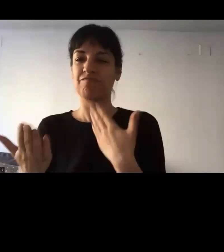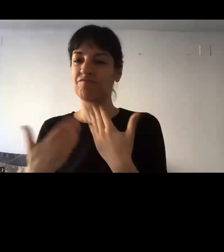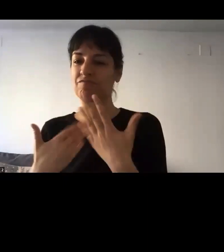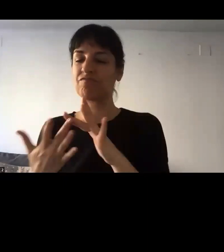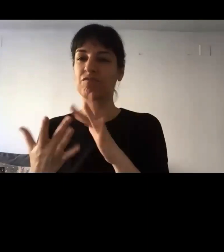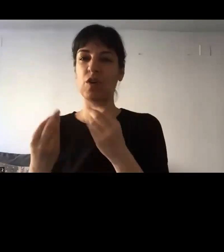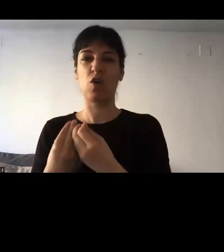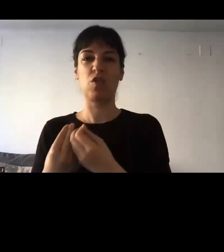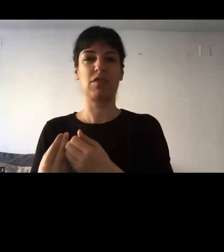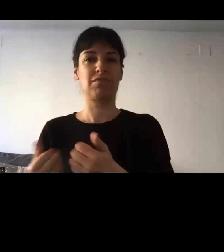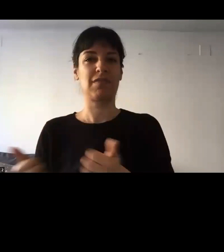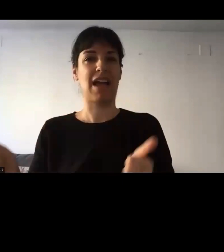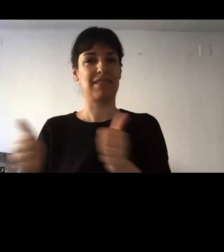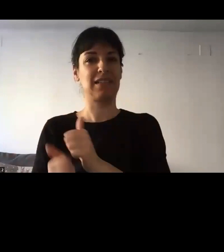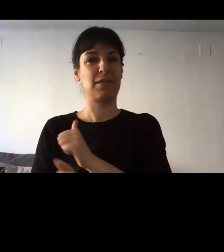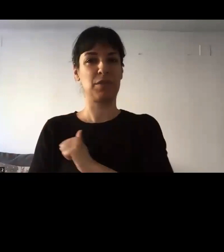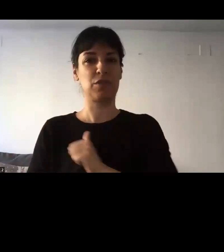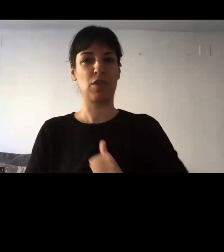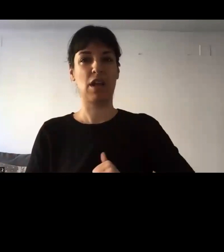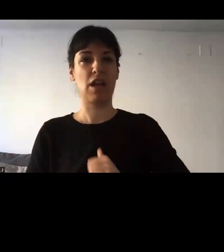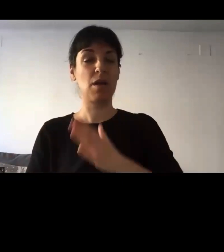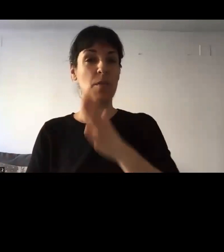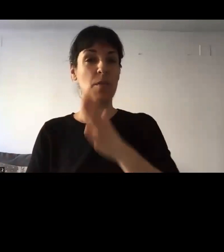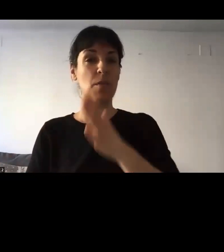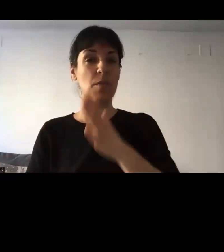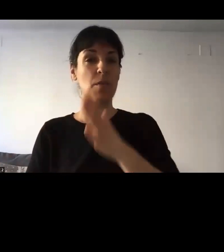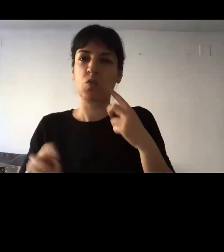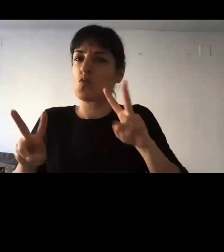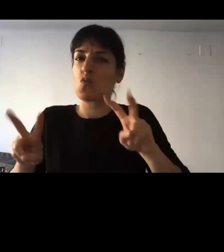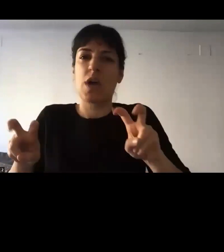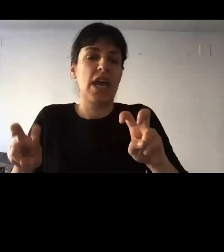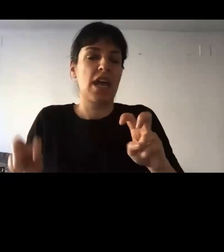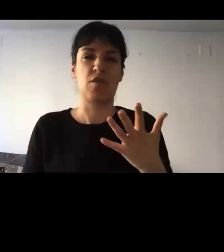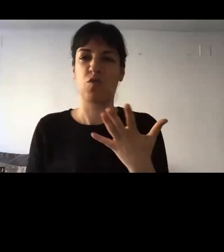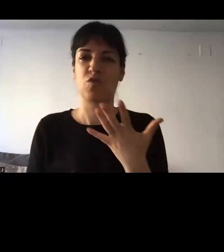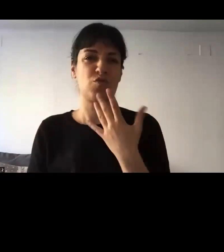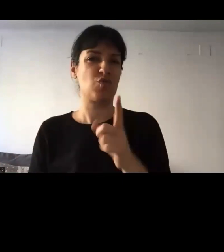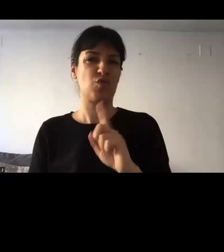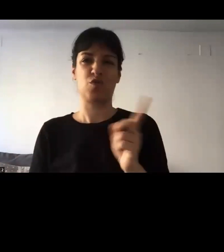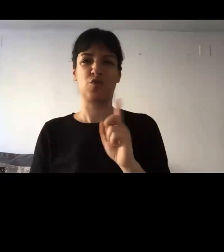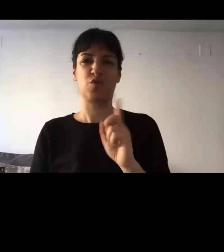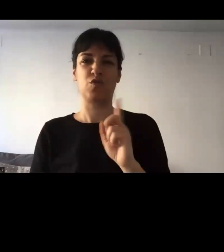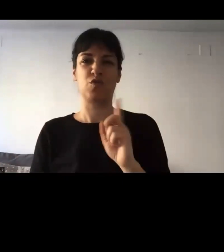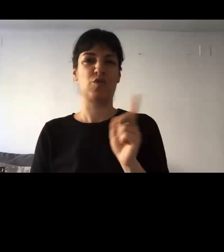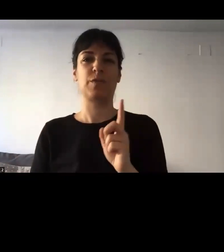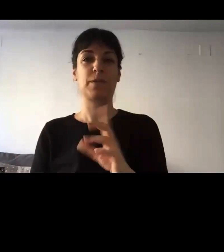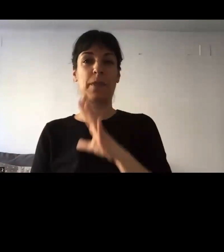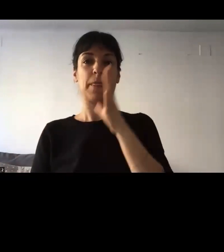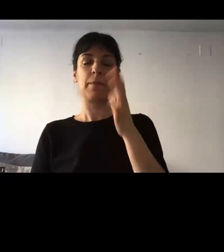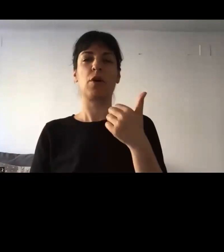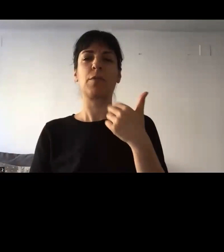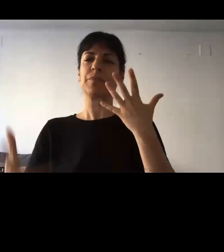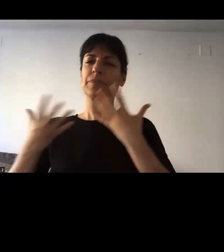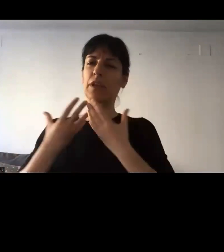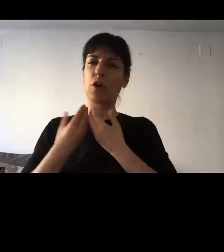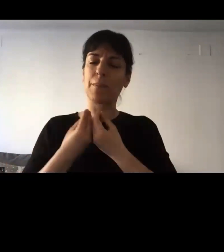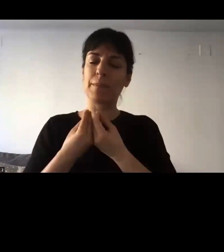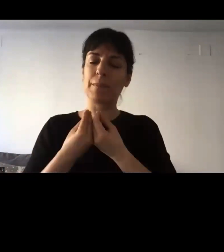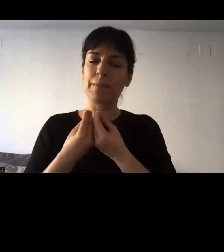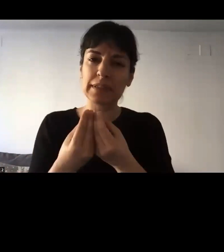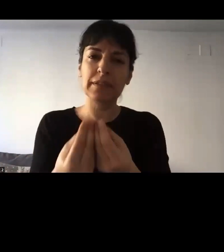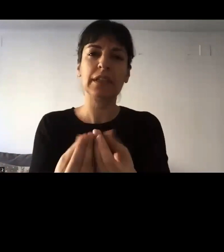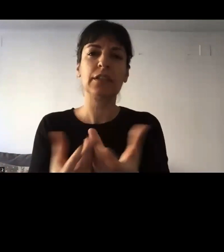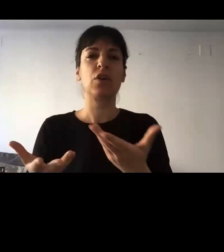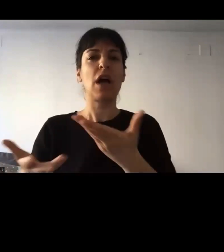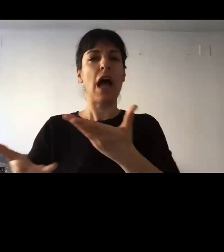personales porque, bueno, fue una relación muy nueva para mí porque yo la los acompañamientos o las ayudas que